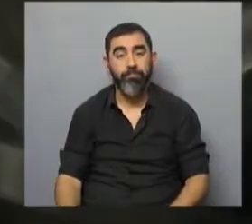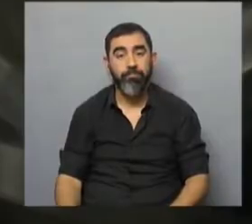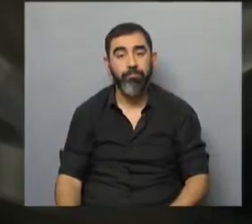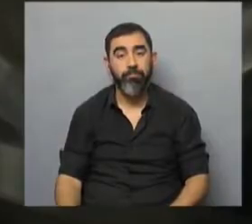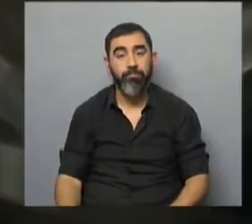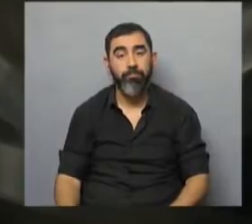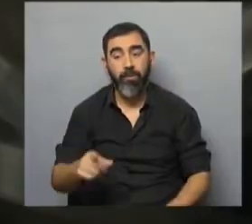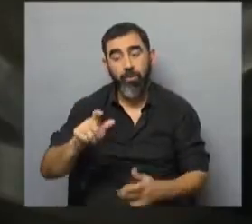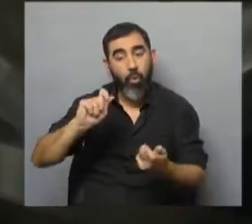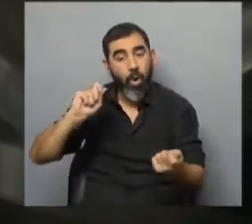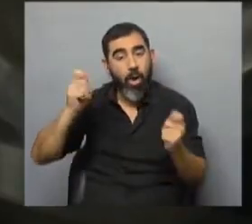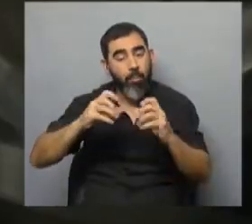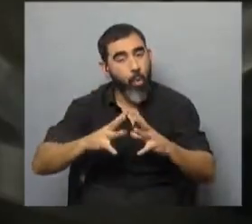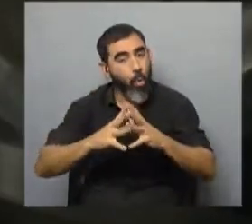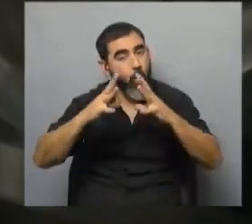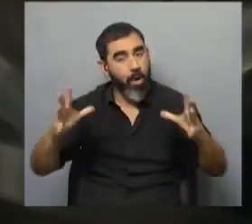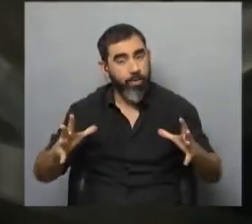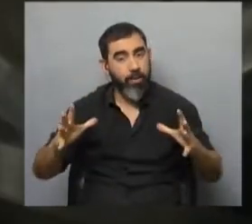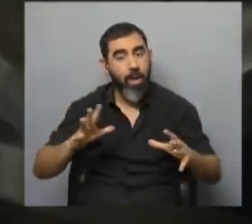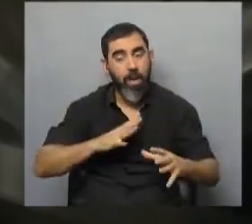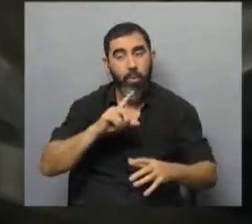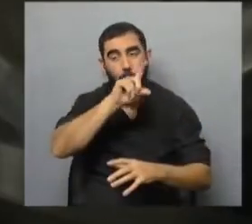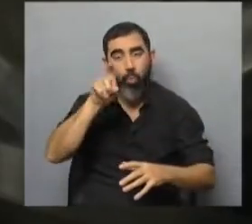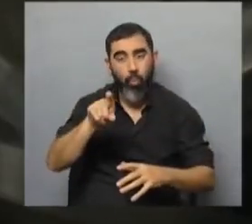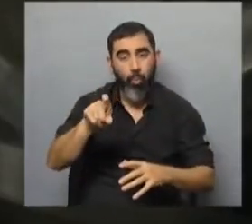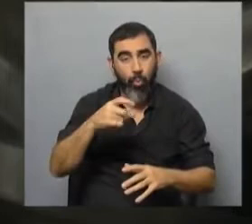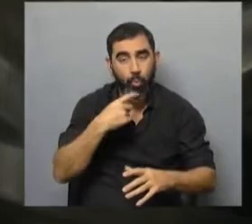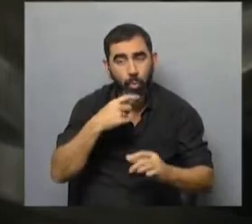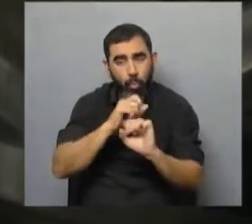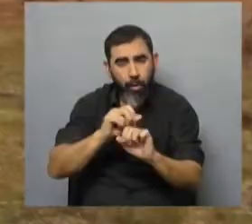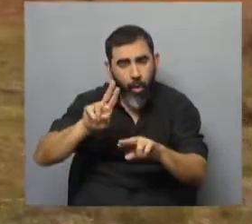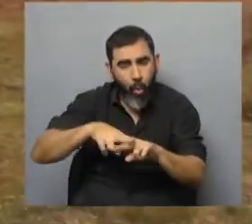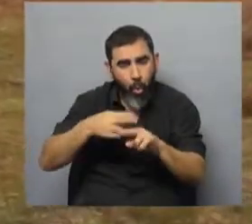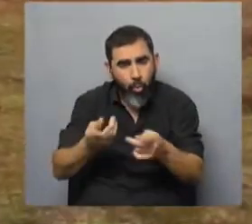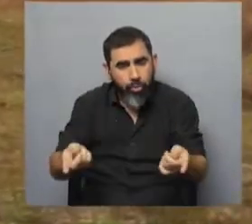Cuando hacemos esas grandes transformaciones, entonces nos surge una pregunta. ¿Podemos restaurar el pastizal?